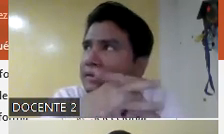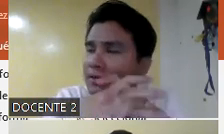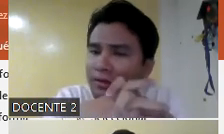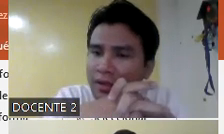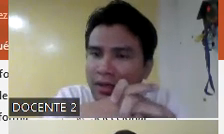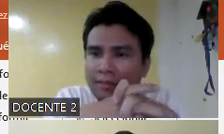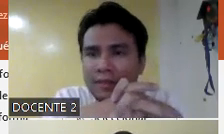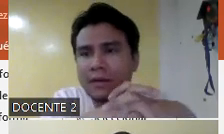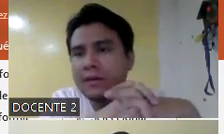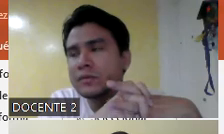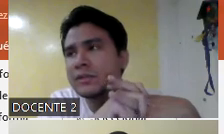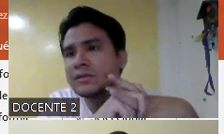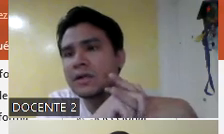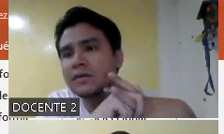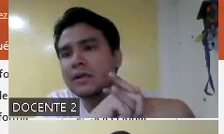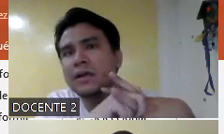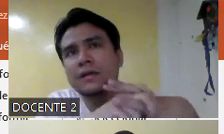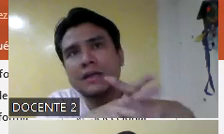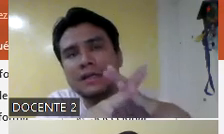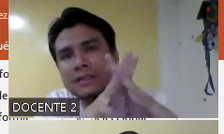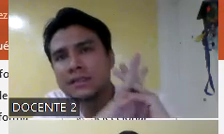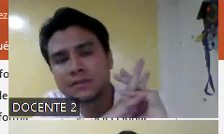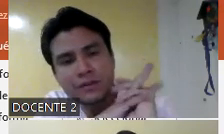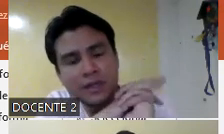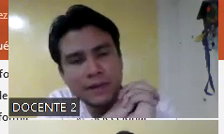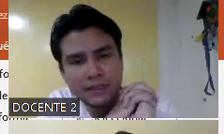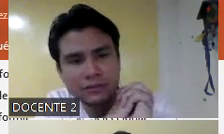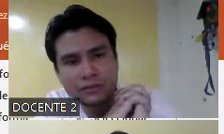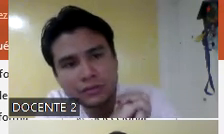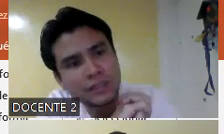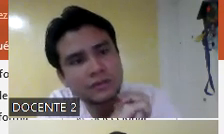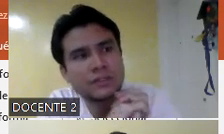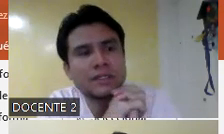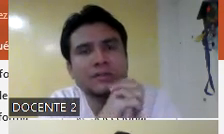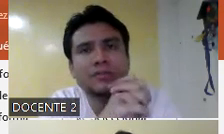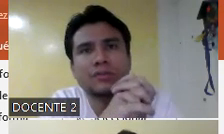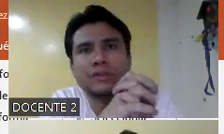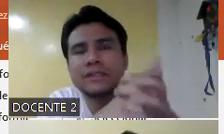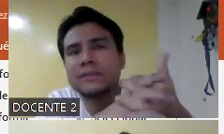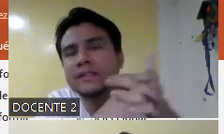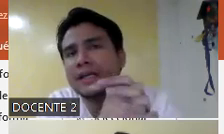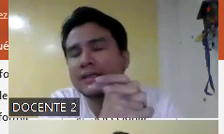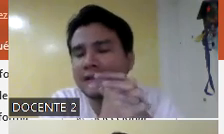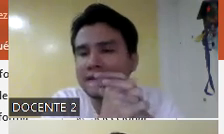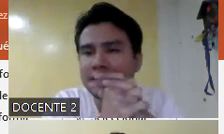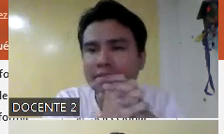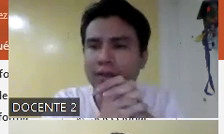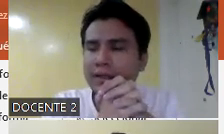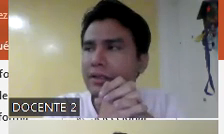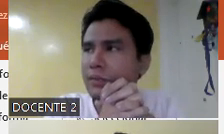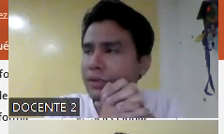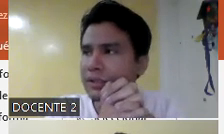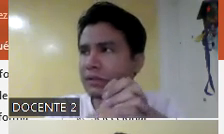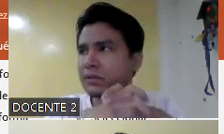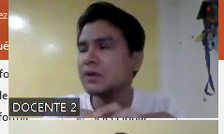de la psicología, habíamos mencionado que era la ciencia que estudiaba las conductas como tal de nosotros, expresadas a través de